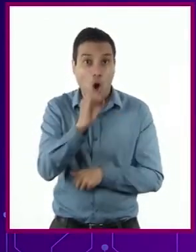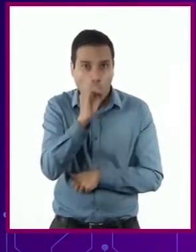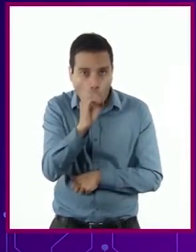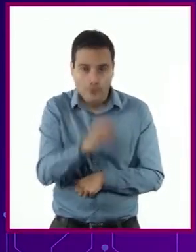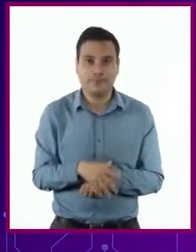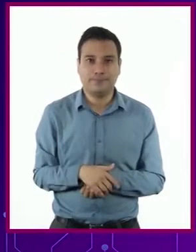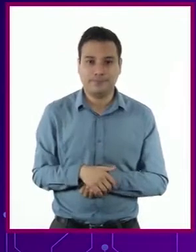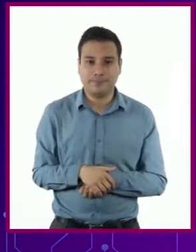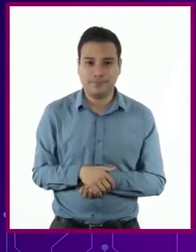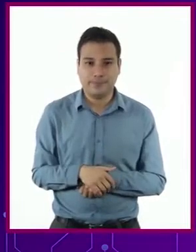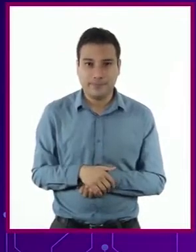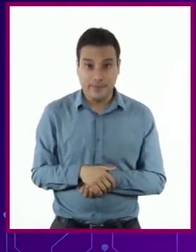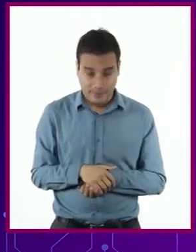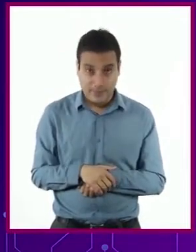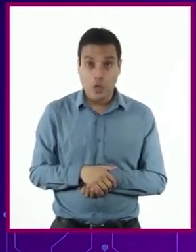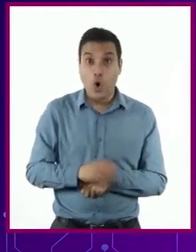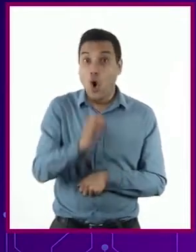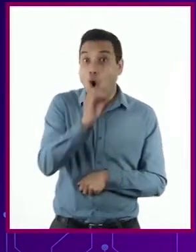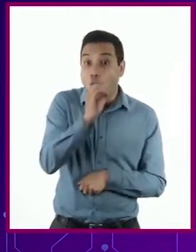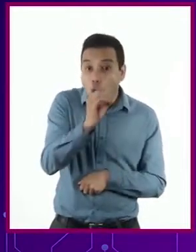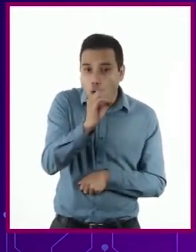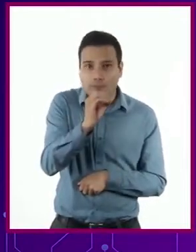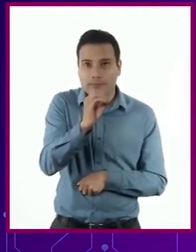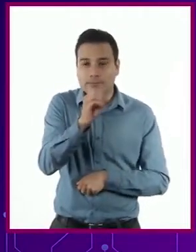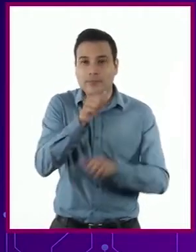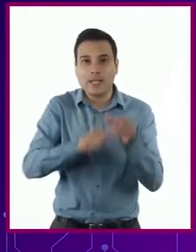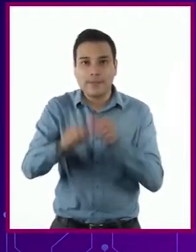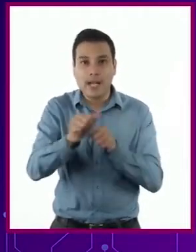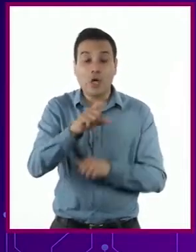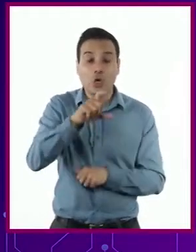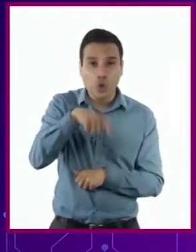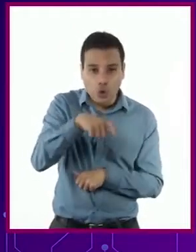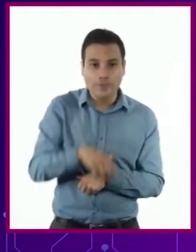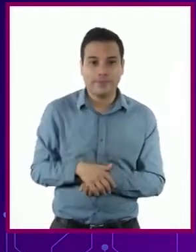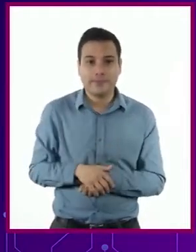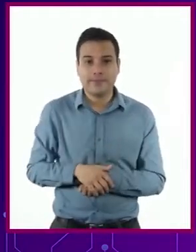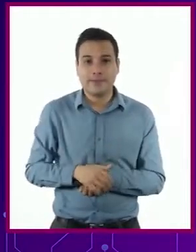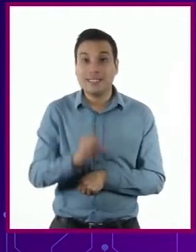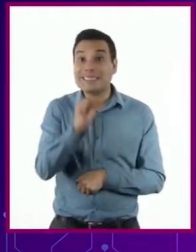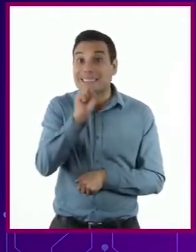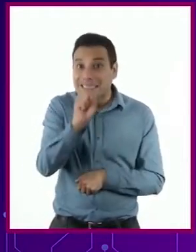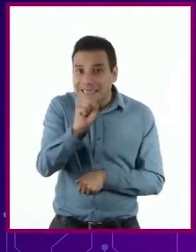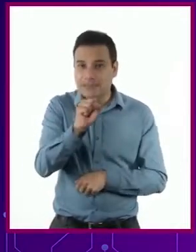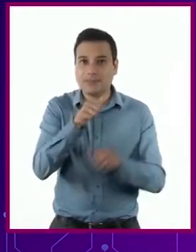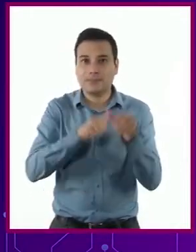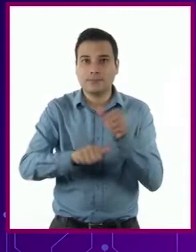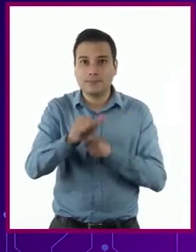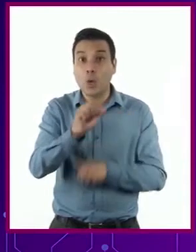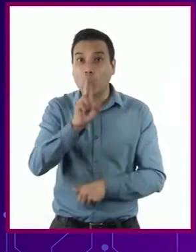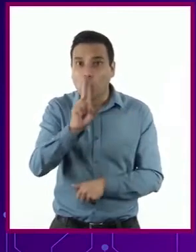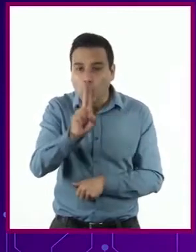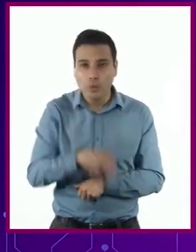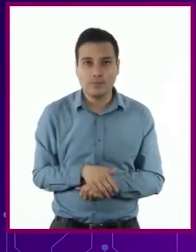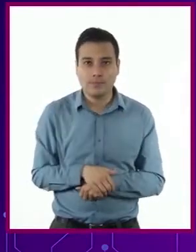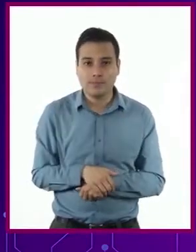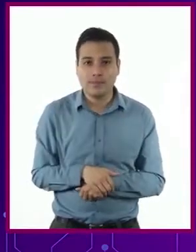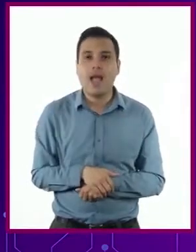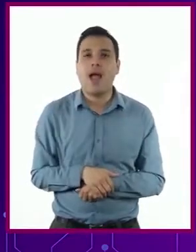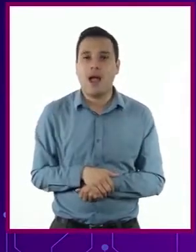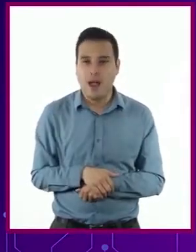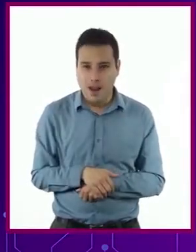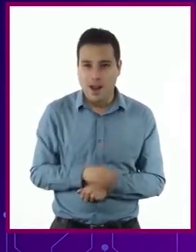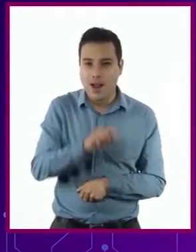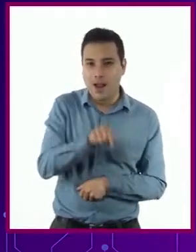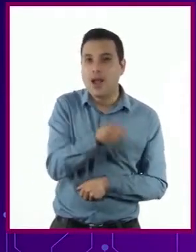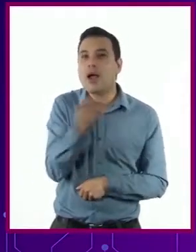La letra O se convierte en la letra Q y la letra S se convierte en la letra U. Con esta lógica, las siguientes